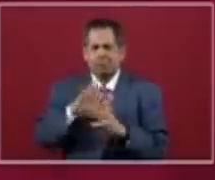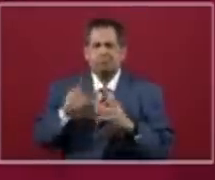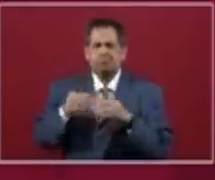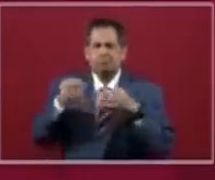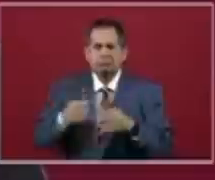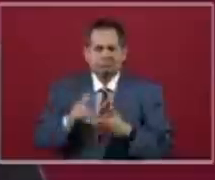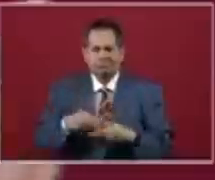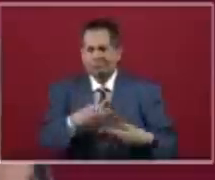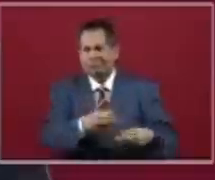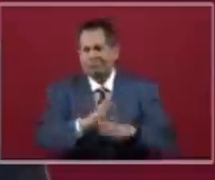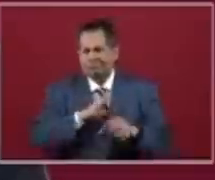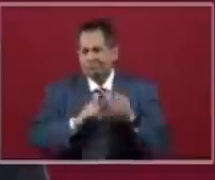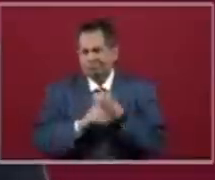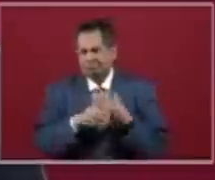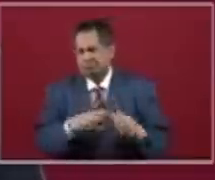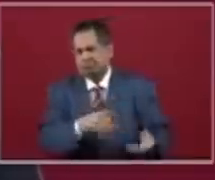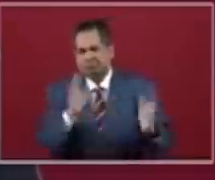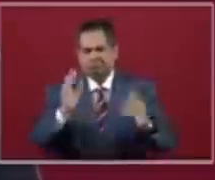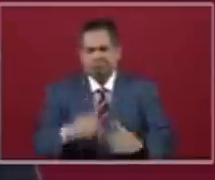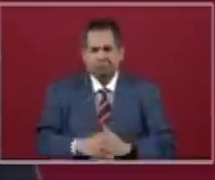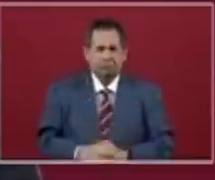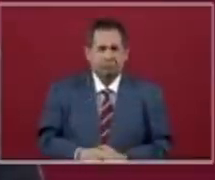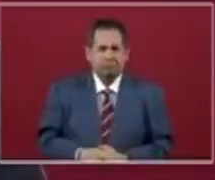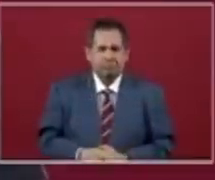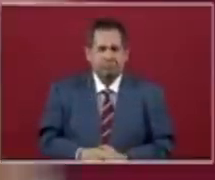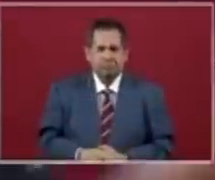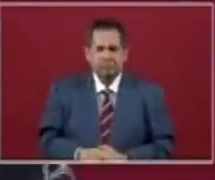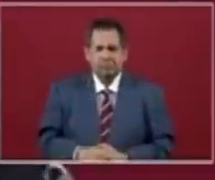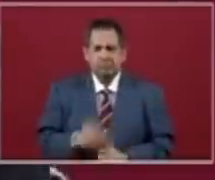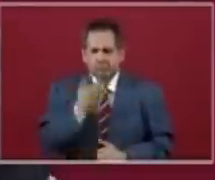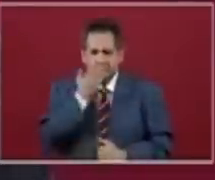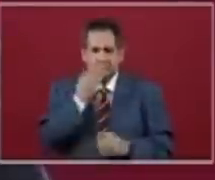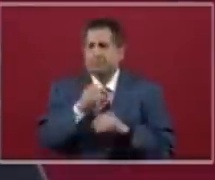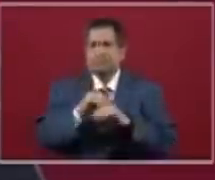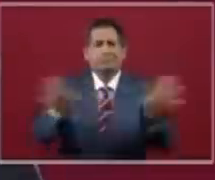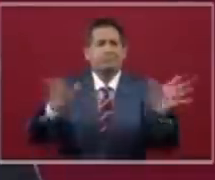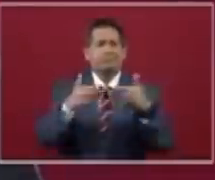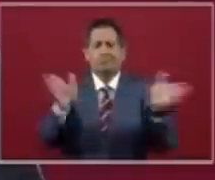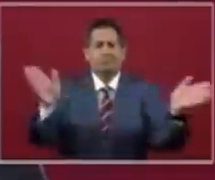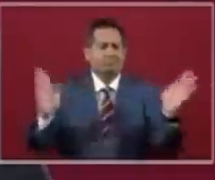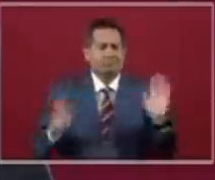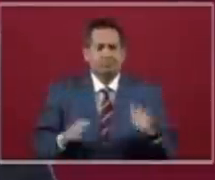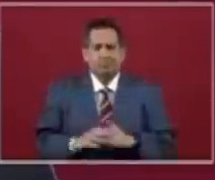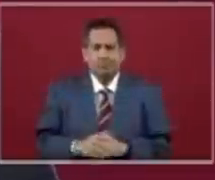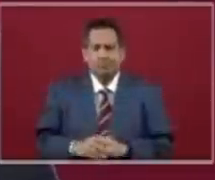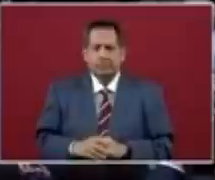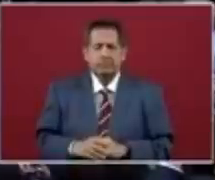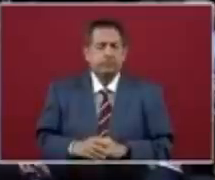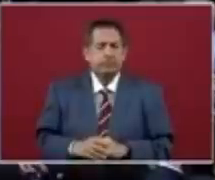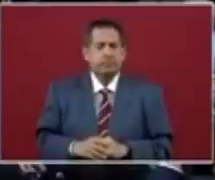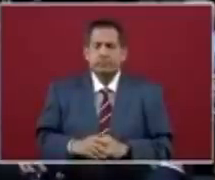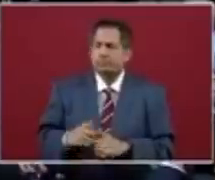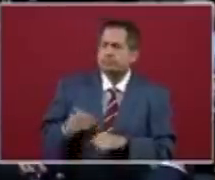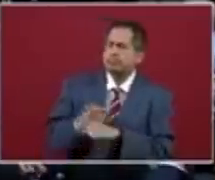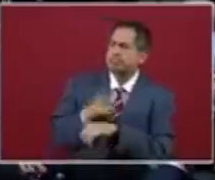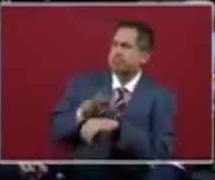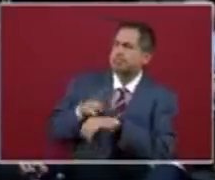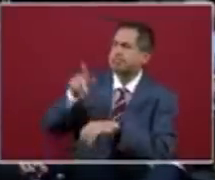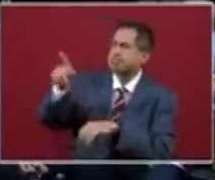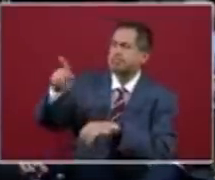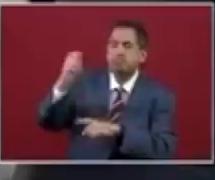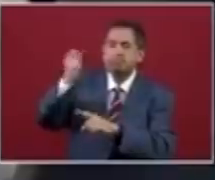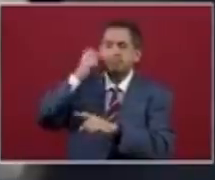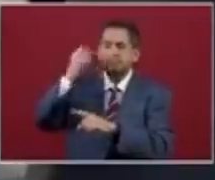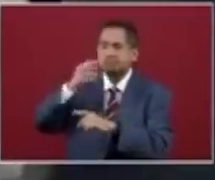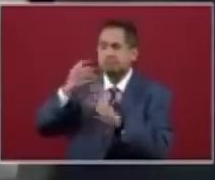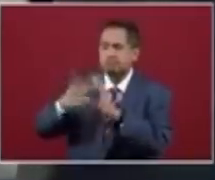se los entregamos, no hay problema. Es de dominio público. Lo que pasa es que como argumentan que usted en campaña